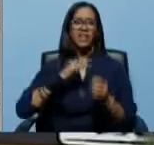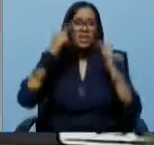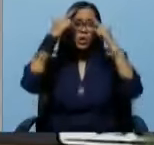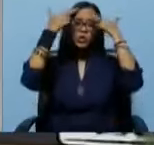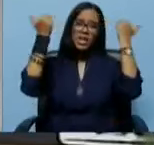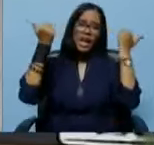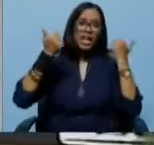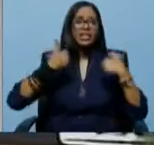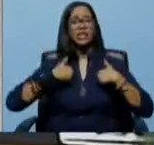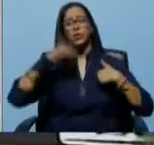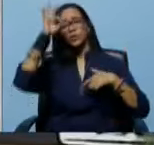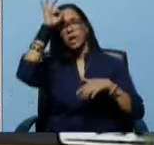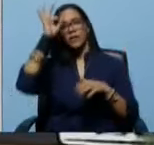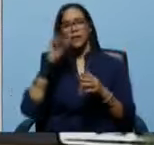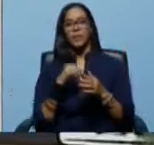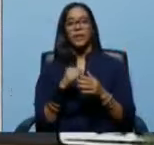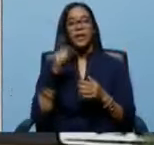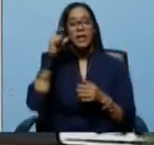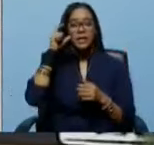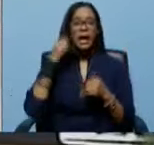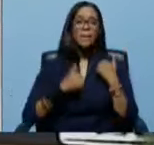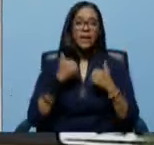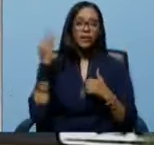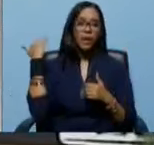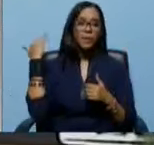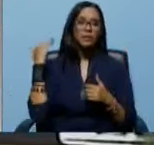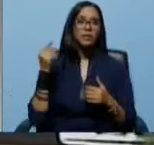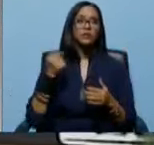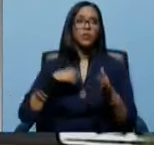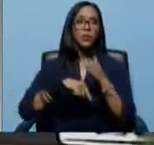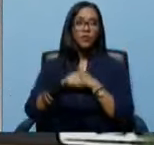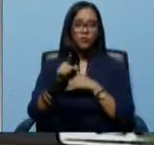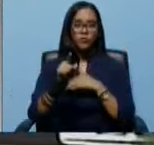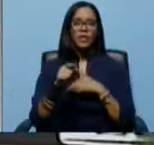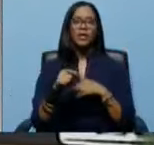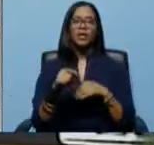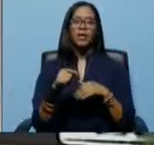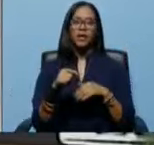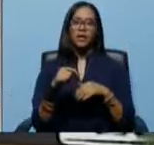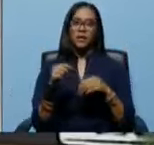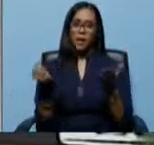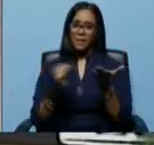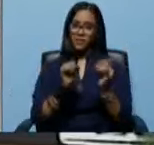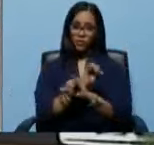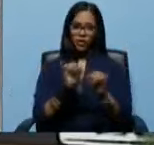sabía, no sé qué cosa. El día miércoles pasado yo salí del programa y me fui a dar una vuelta por Caracas.